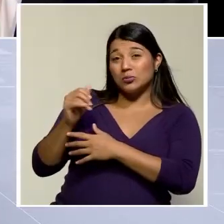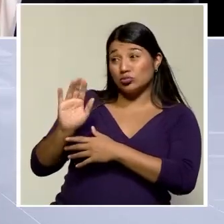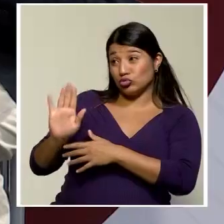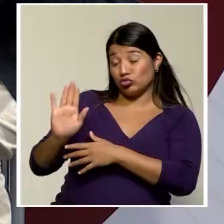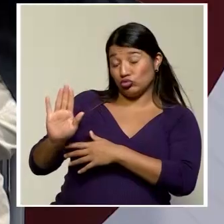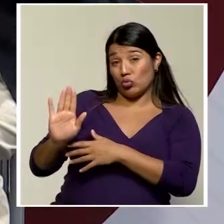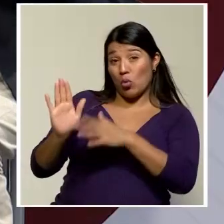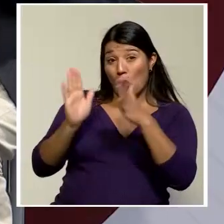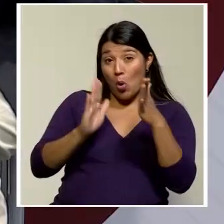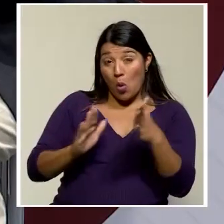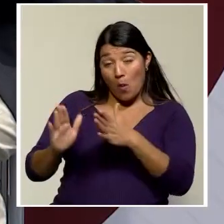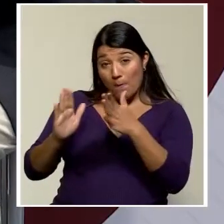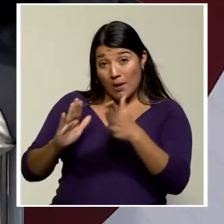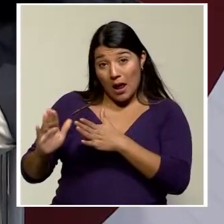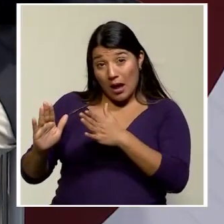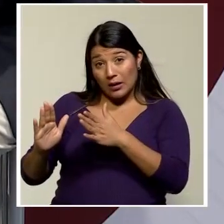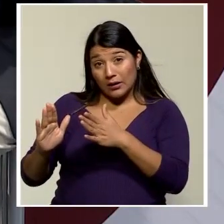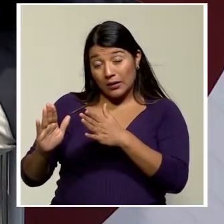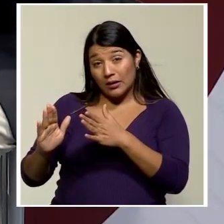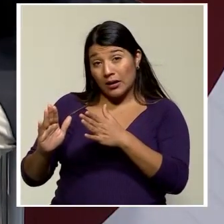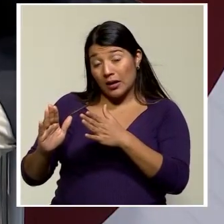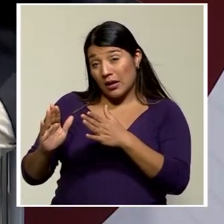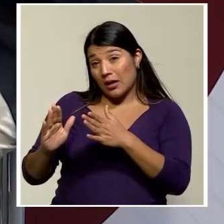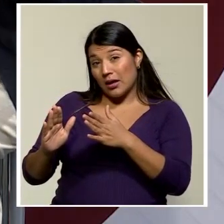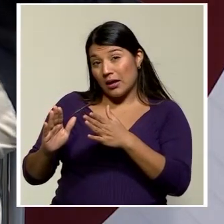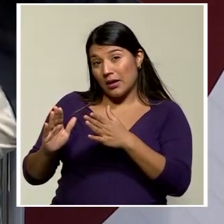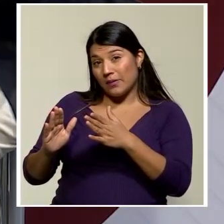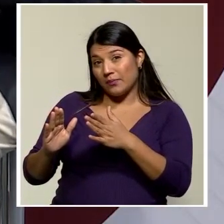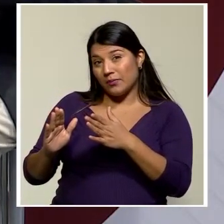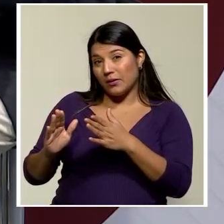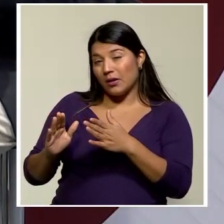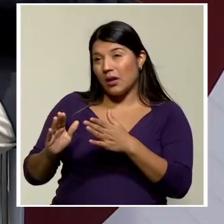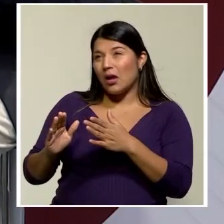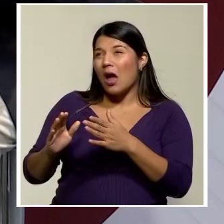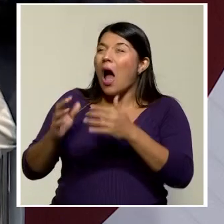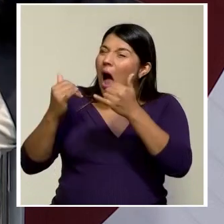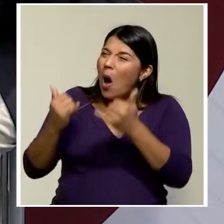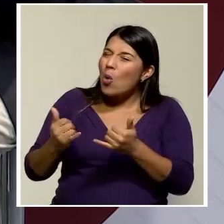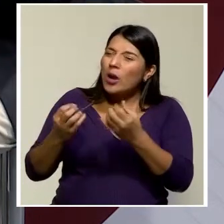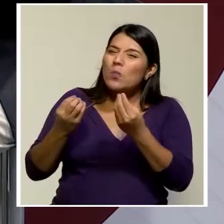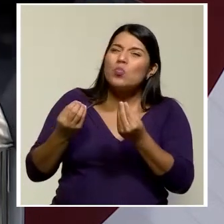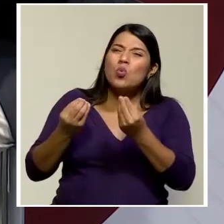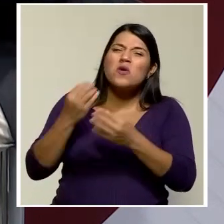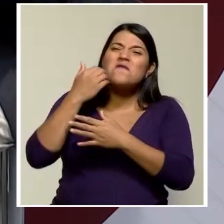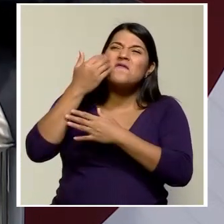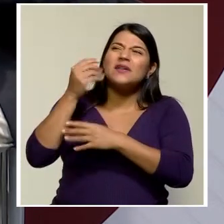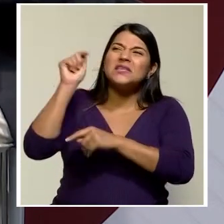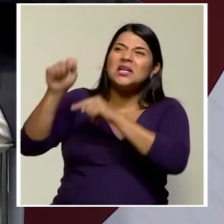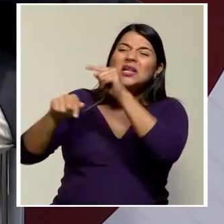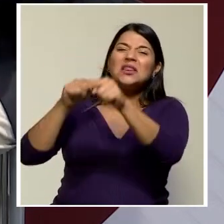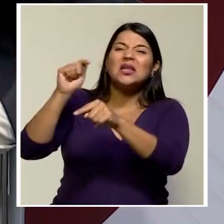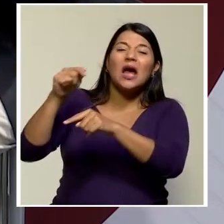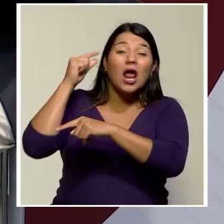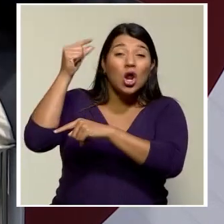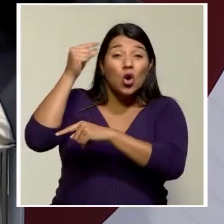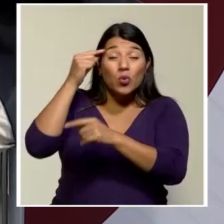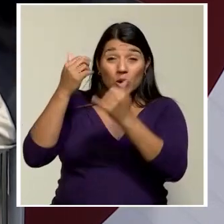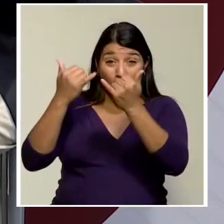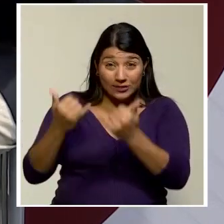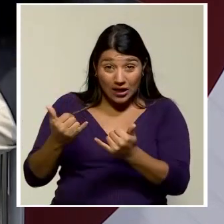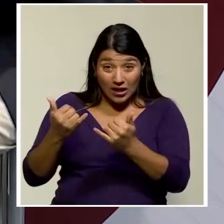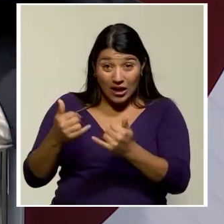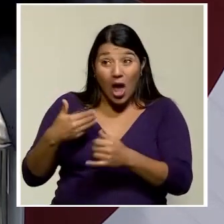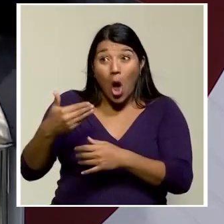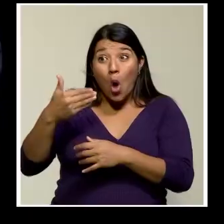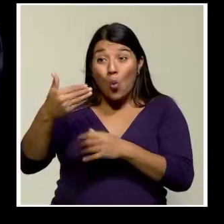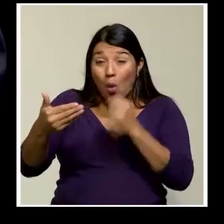marcar los defectos del que gobierna. En una posición de gobierno eso cambia y hay que